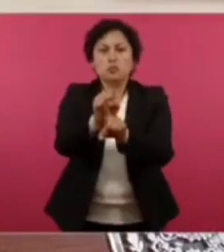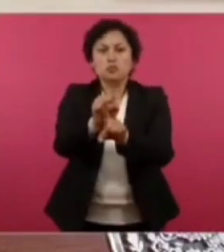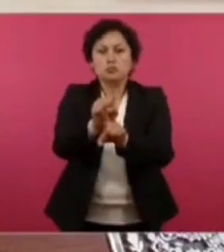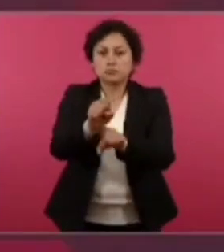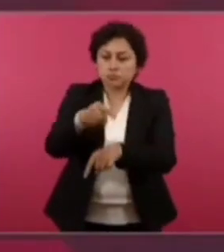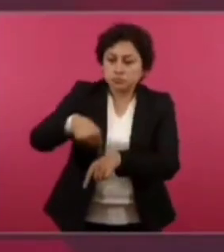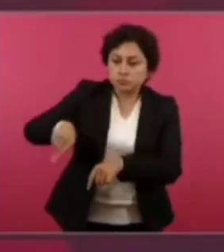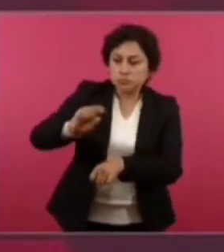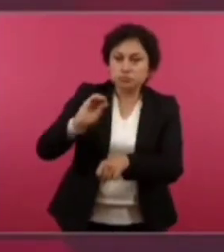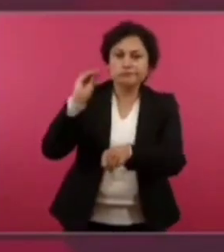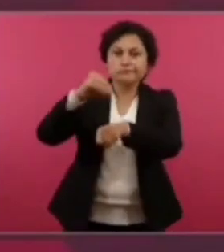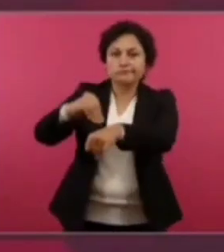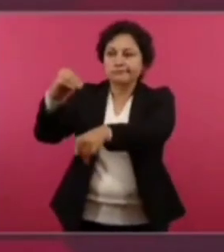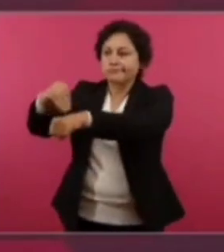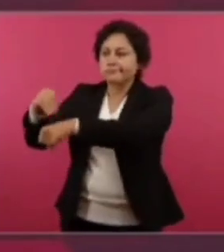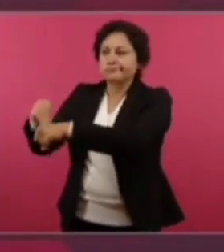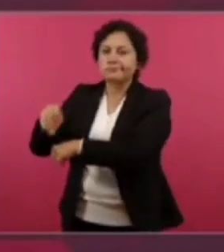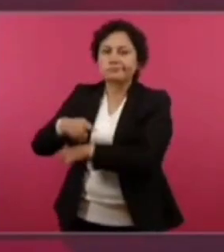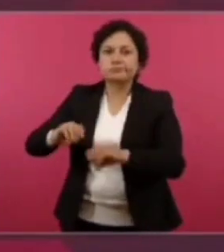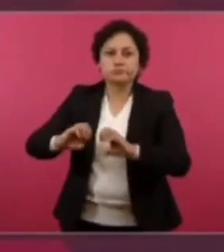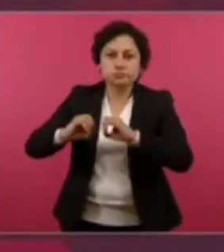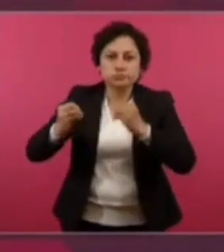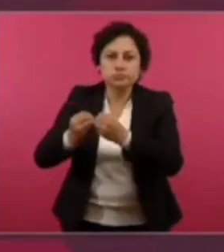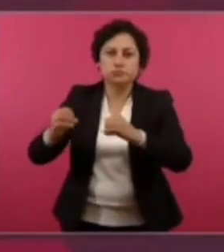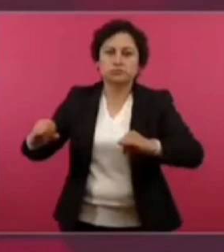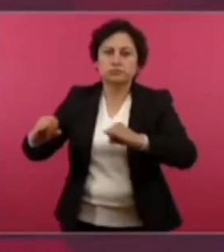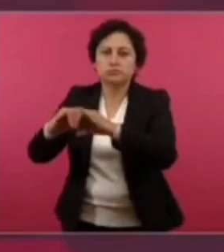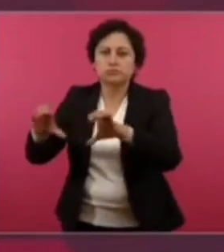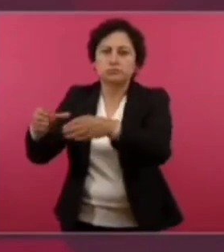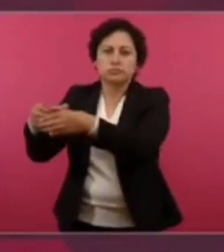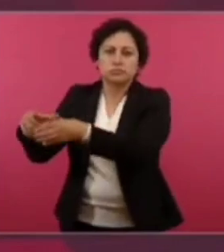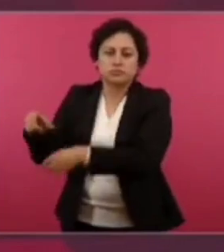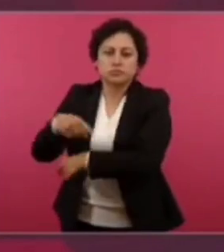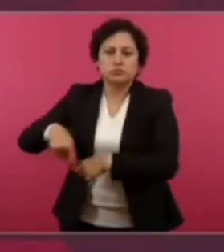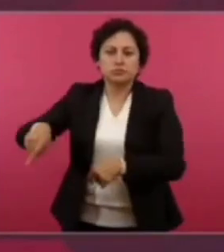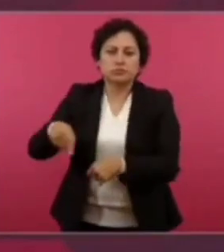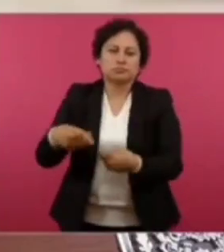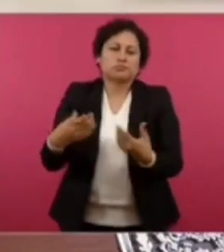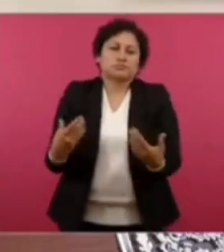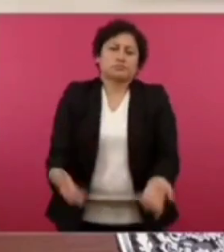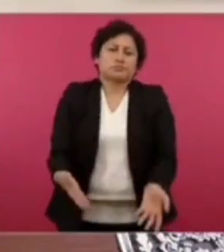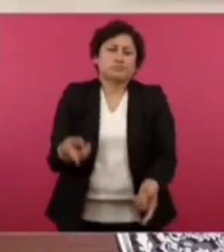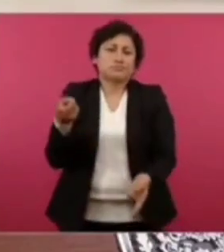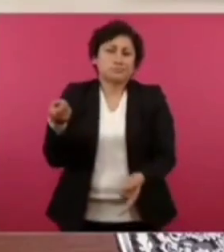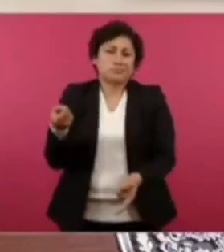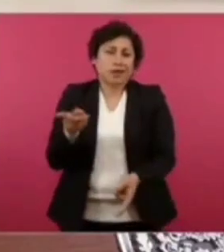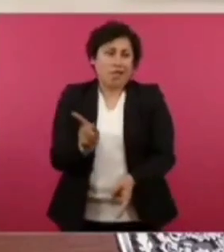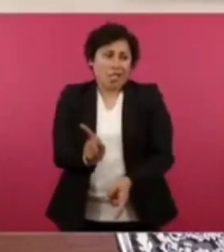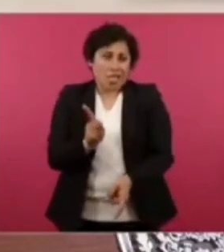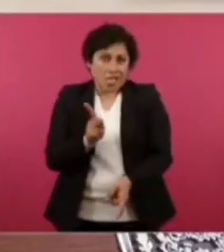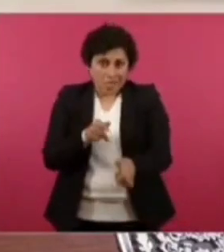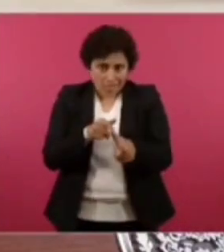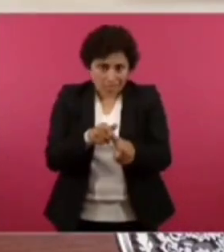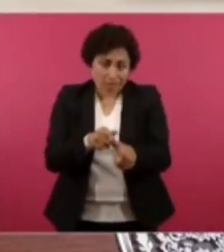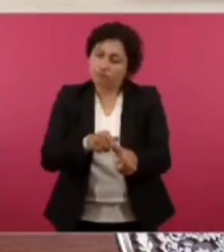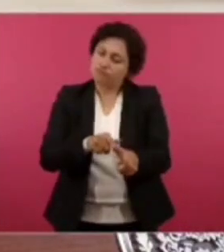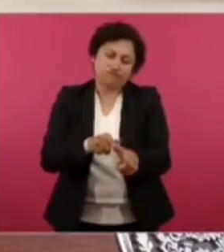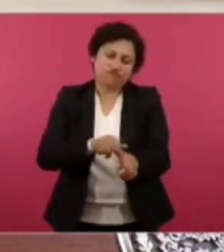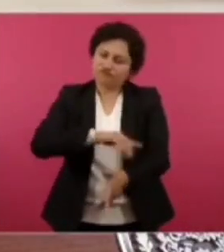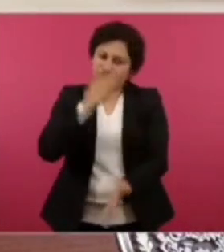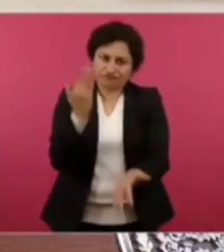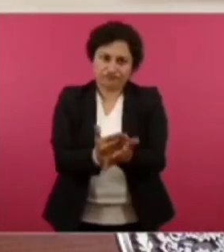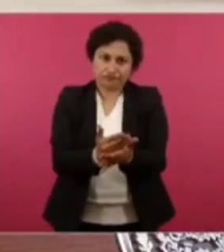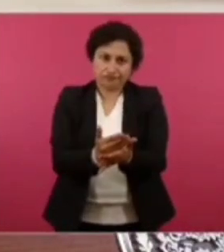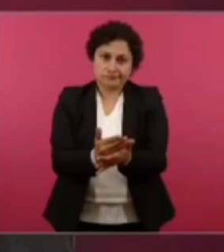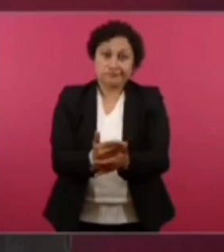Entonces, ya, basta de simular. Y estos organismos tienen el